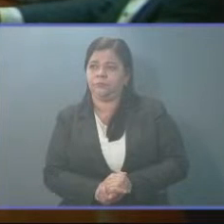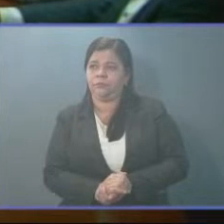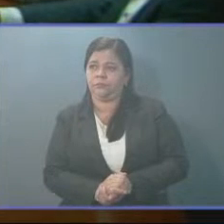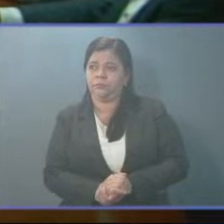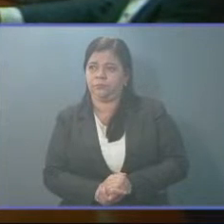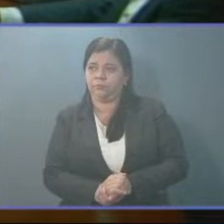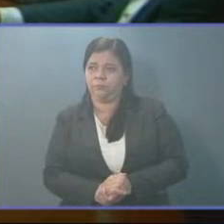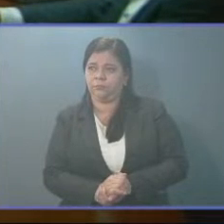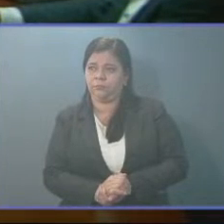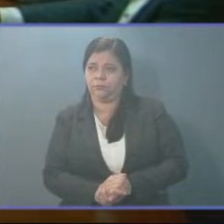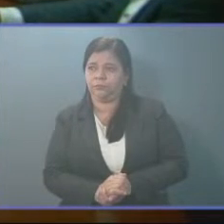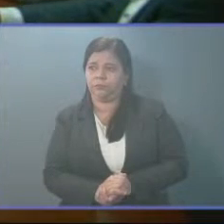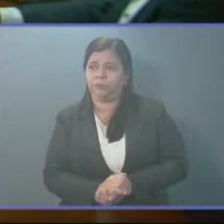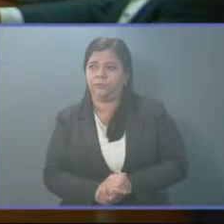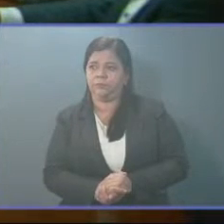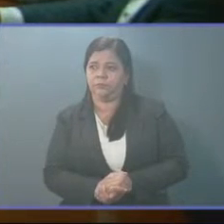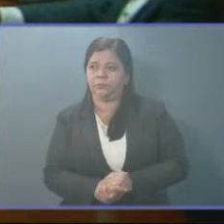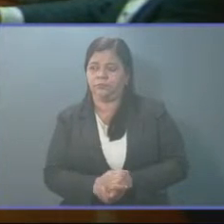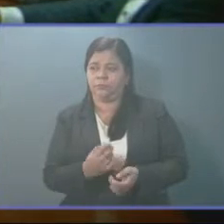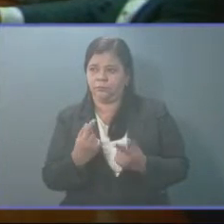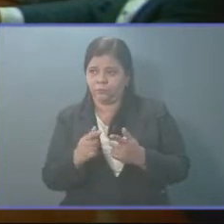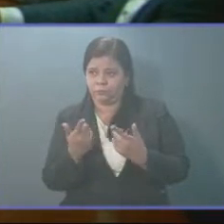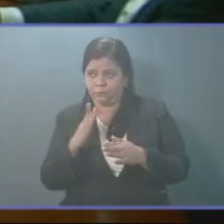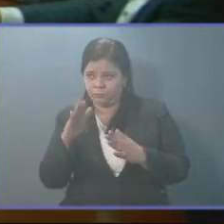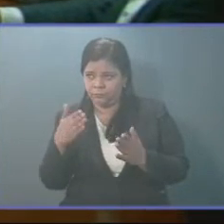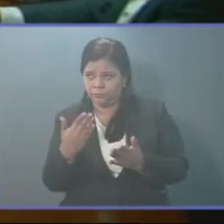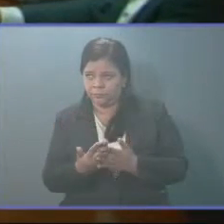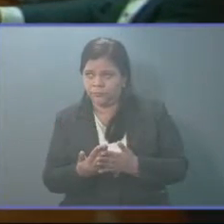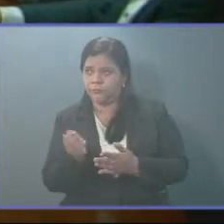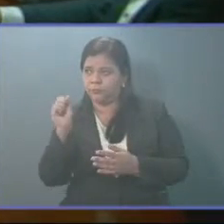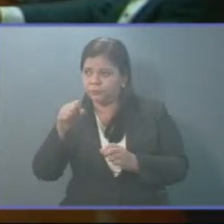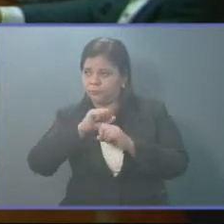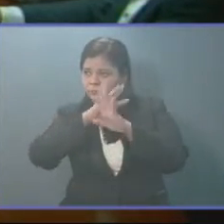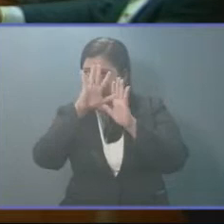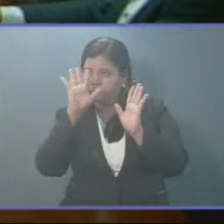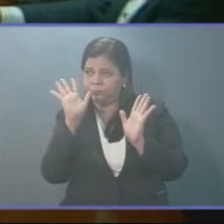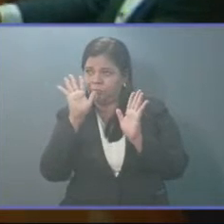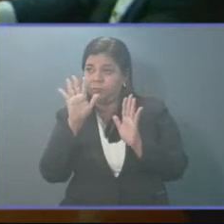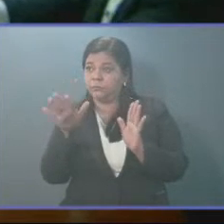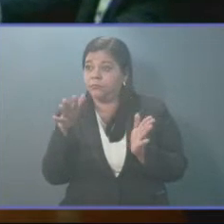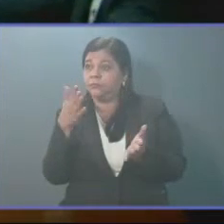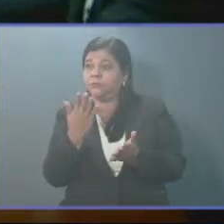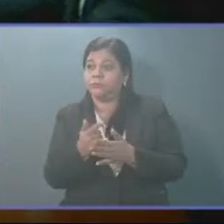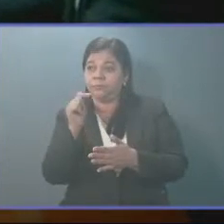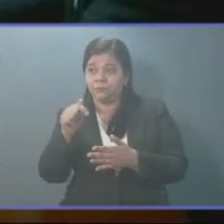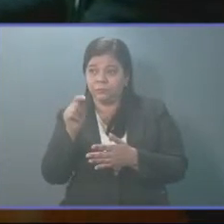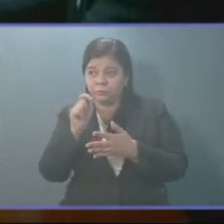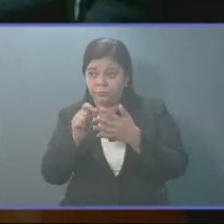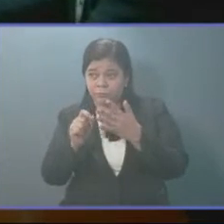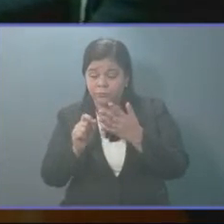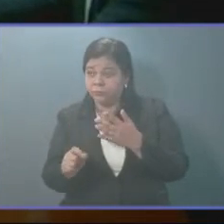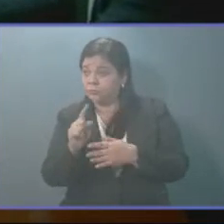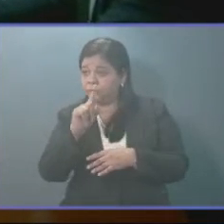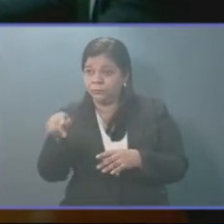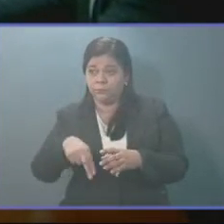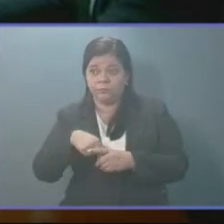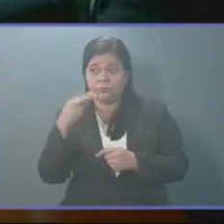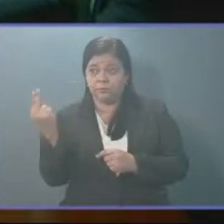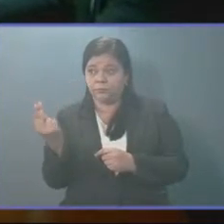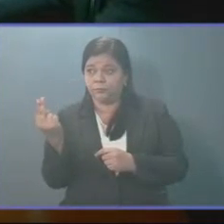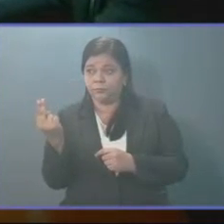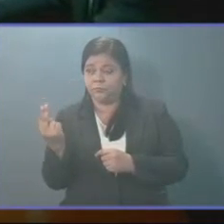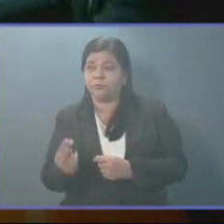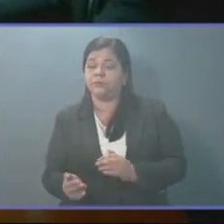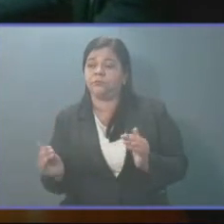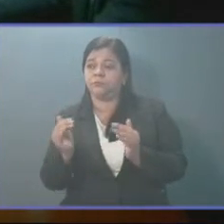es yo no quisiera que se elimine. Sí, con respecto a este principio de irrenunciabilidad, una